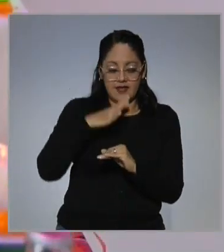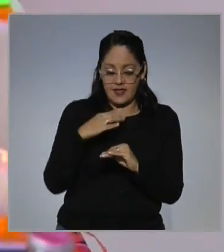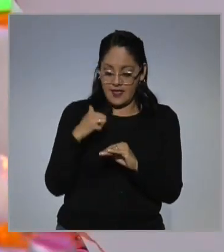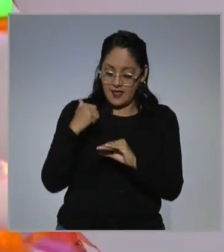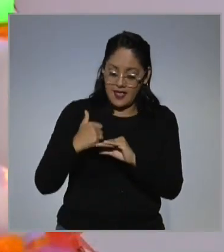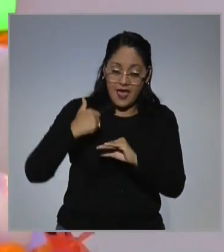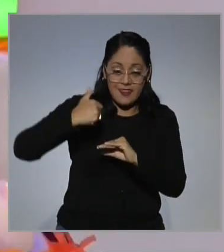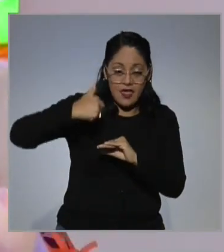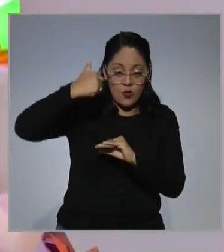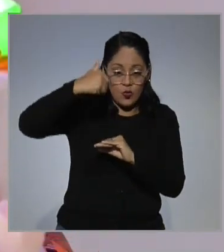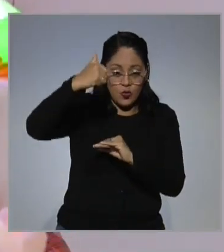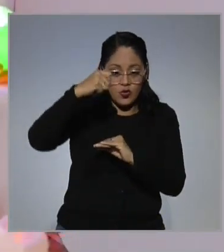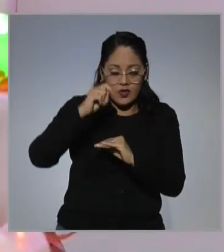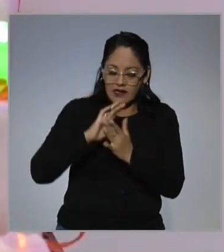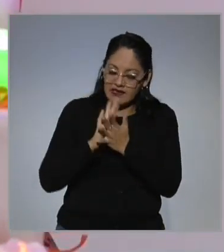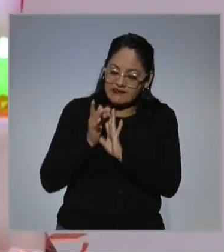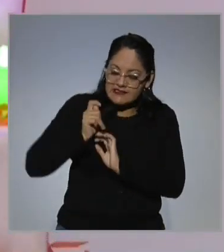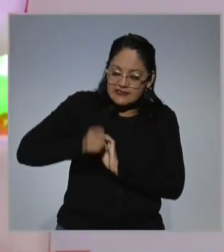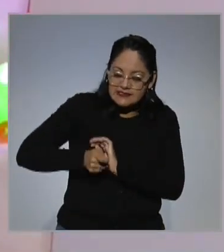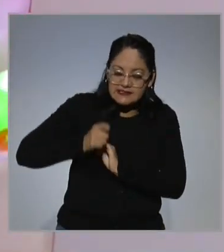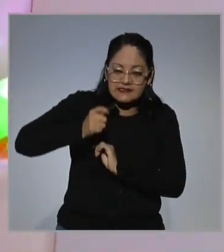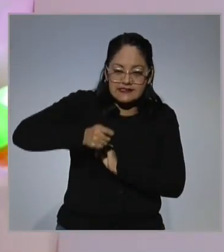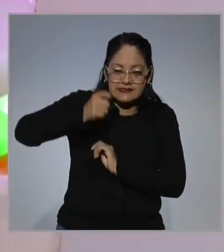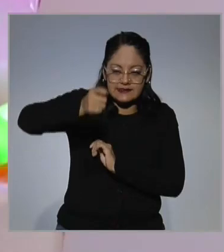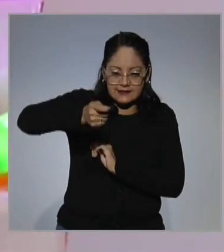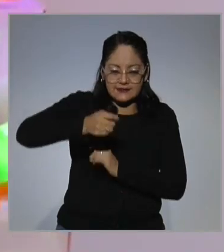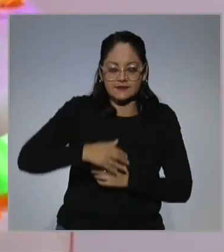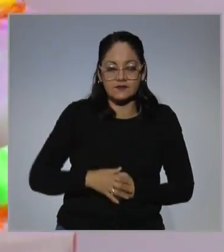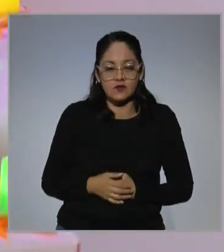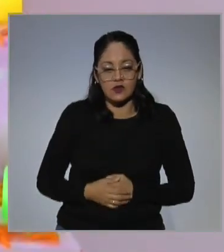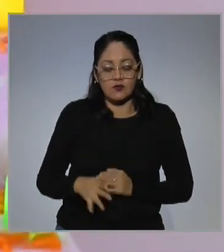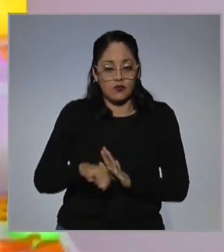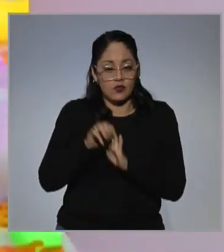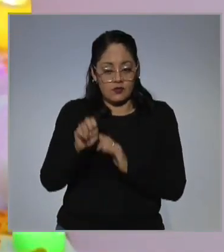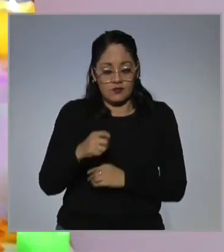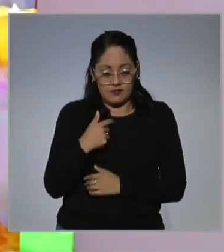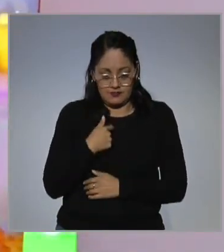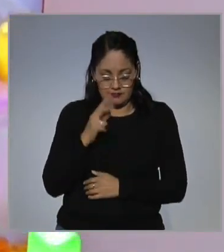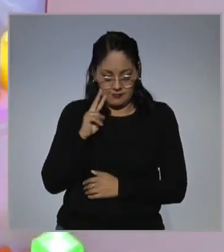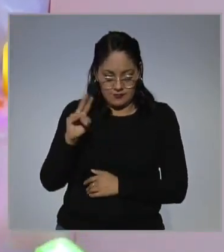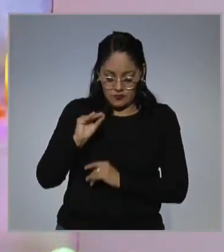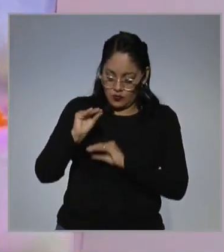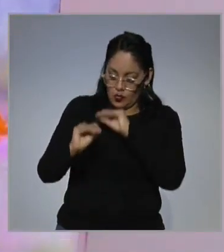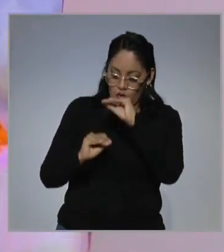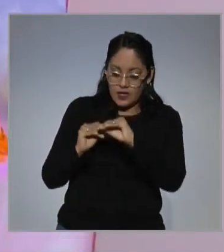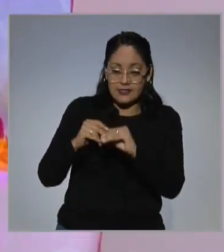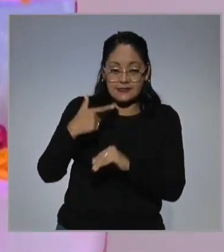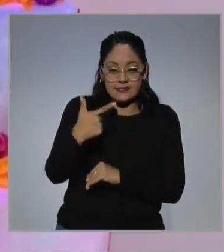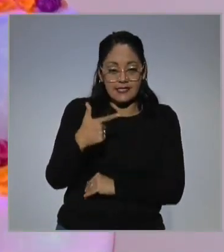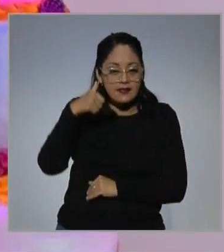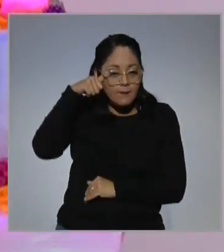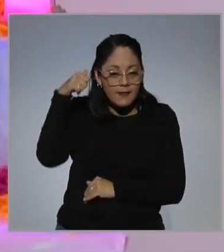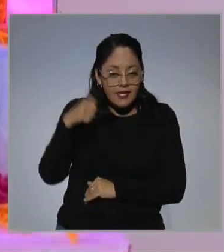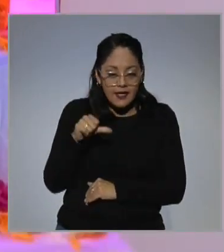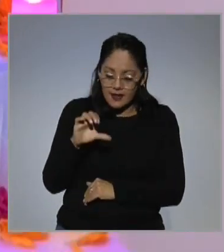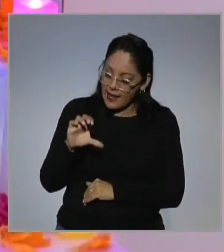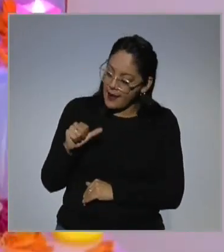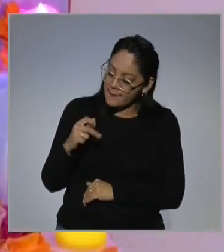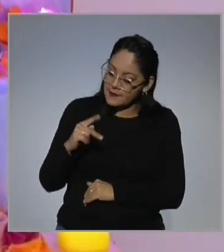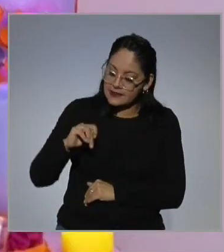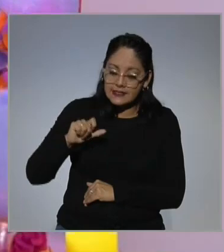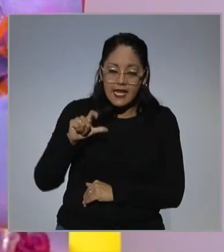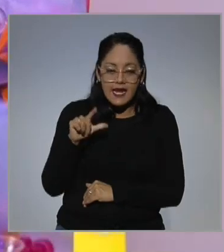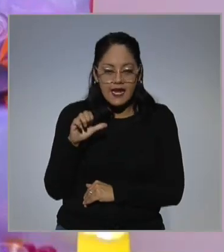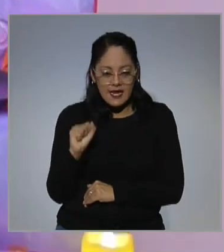un significado. En este caso estoy poniendo los 7 pecados capitales por cada uno de